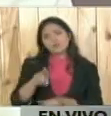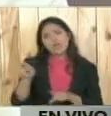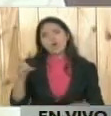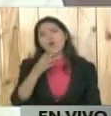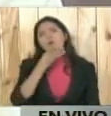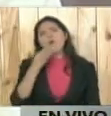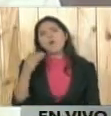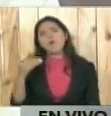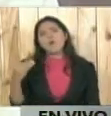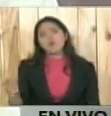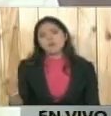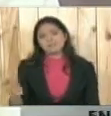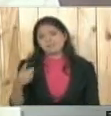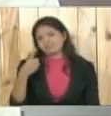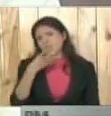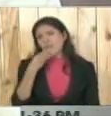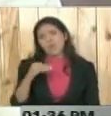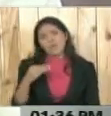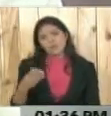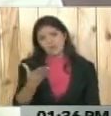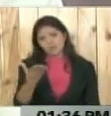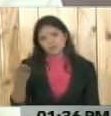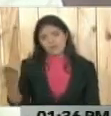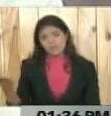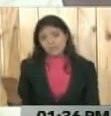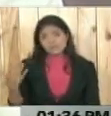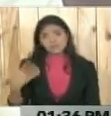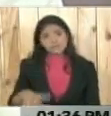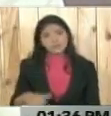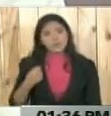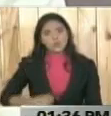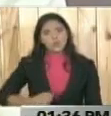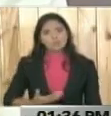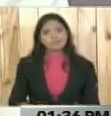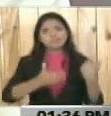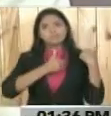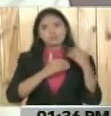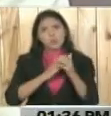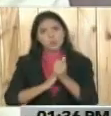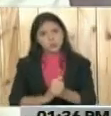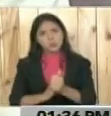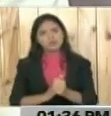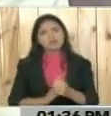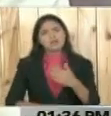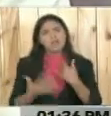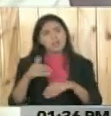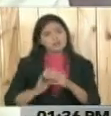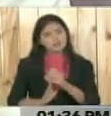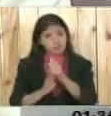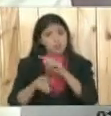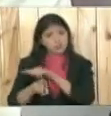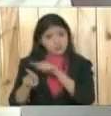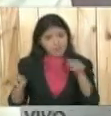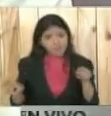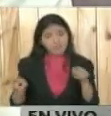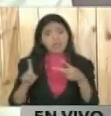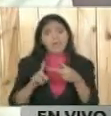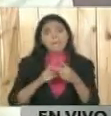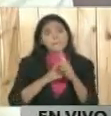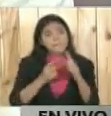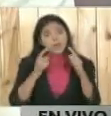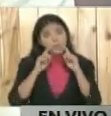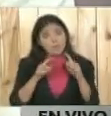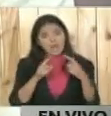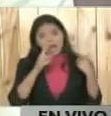en Nicaragua, muy chamitos, les tocó tomar esa bandera, comandante Daniel. Y fíjense ustedes